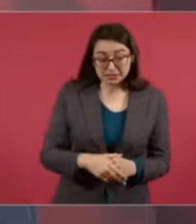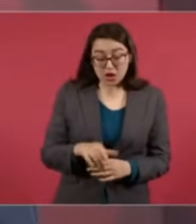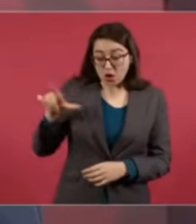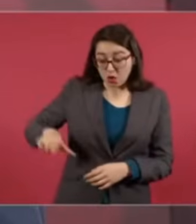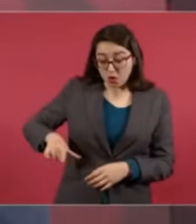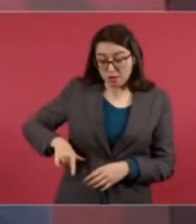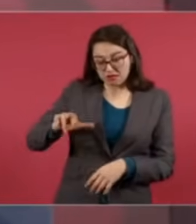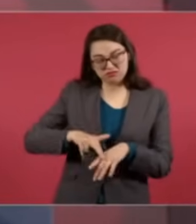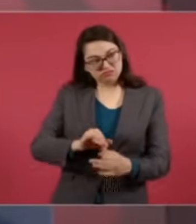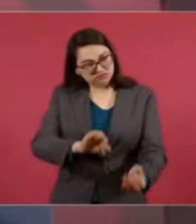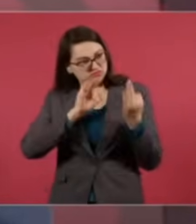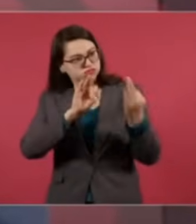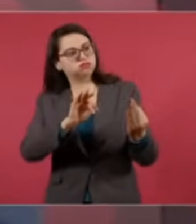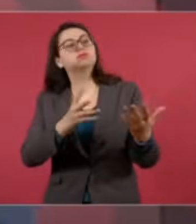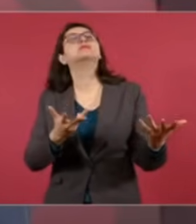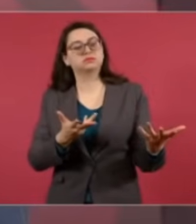presidente.